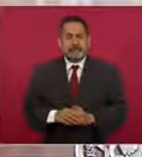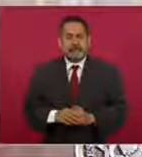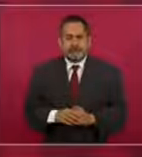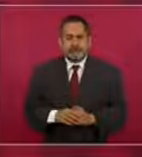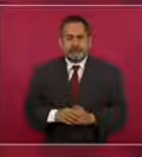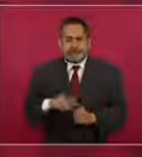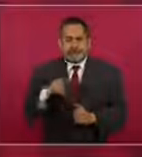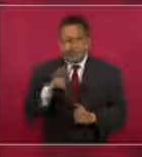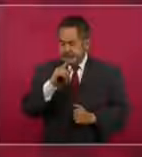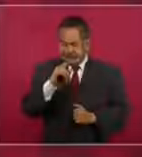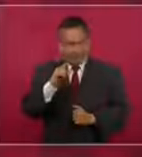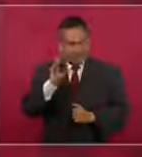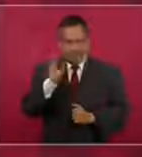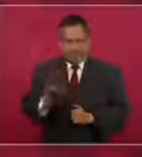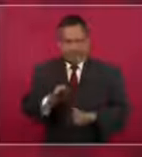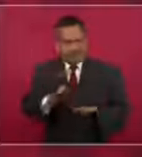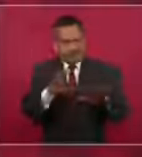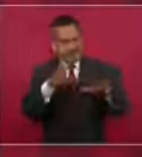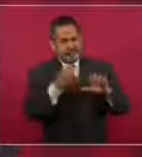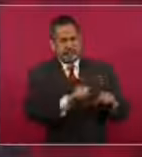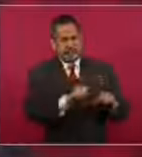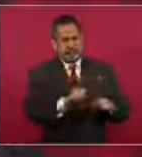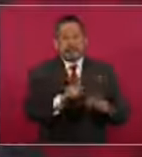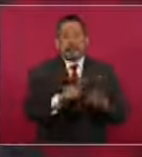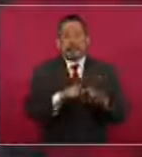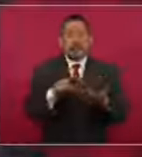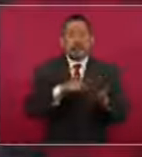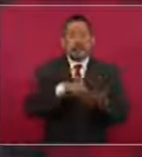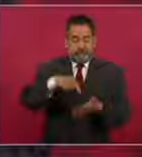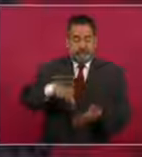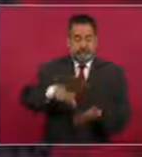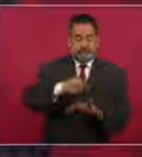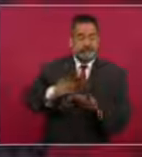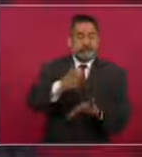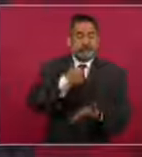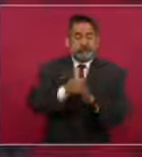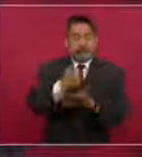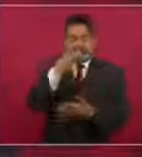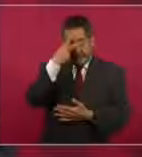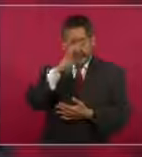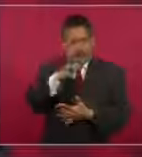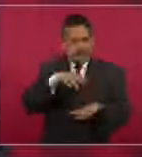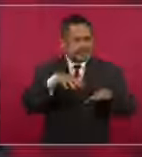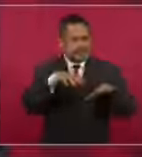la detención se hizo en la Ciudad de México